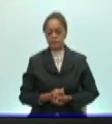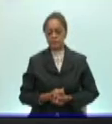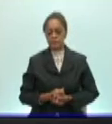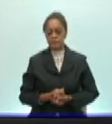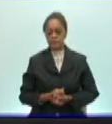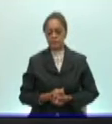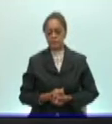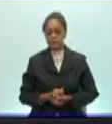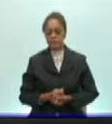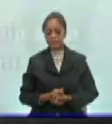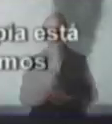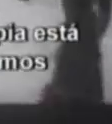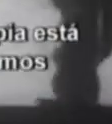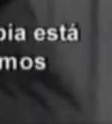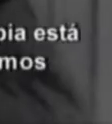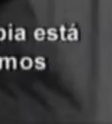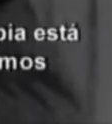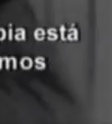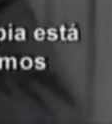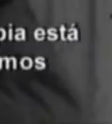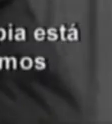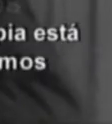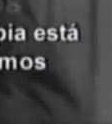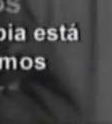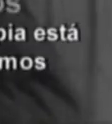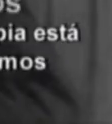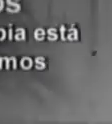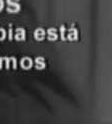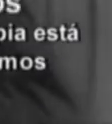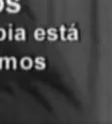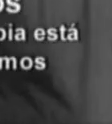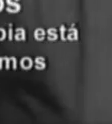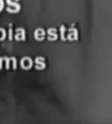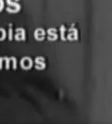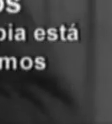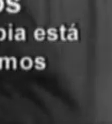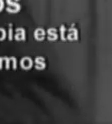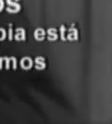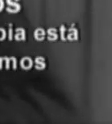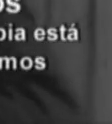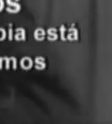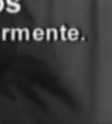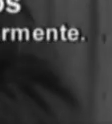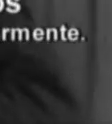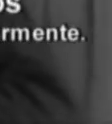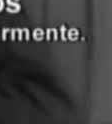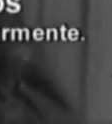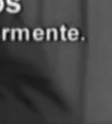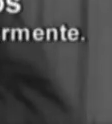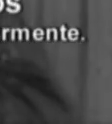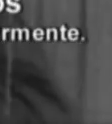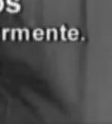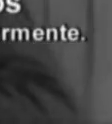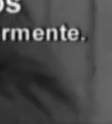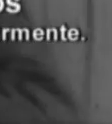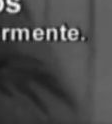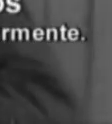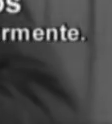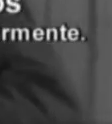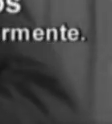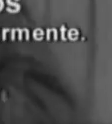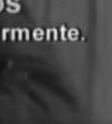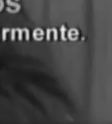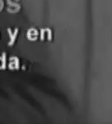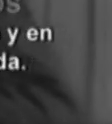Es que ya el pueblo, por iniciativa propia, está pidiéndonos a nosotros que les demos las armas y que los